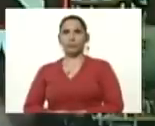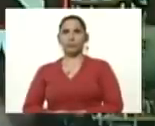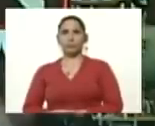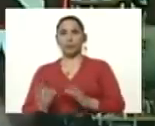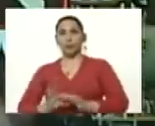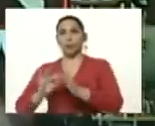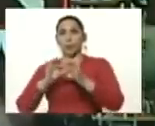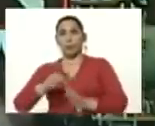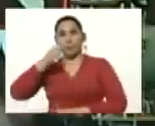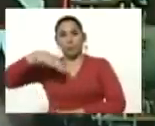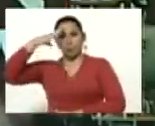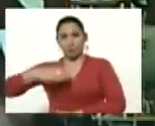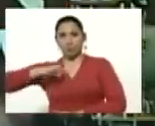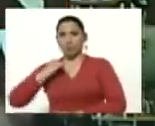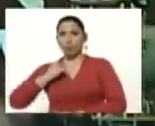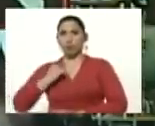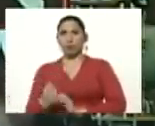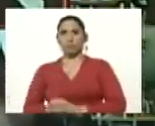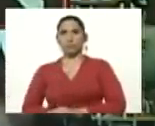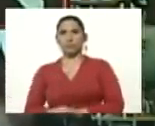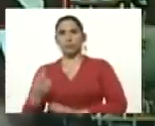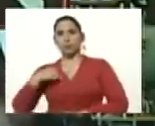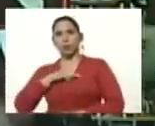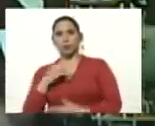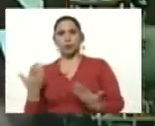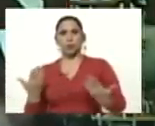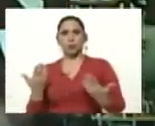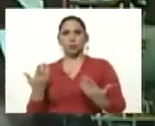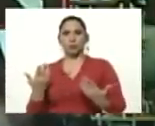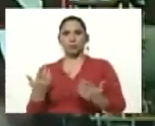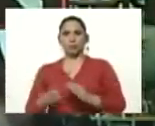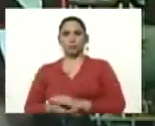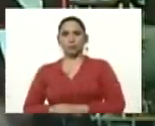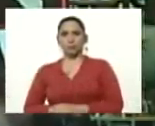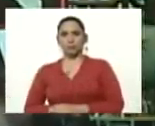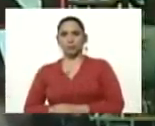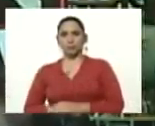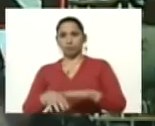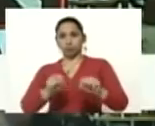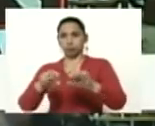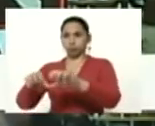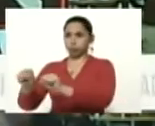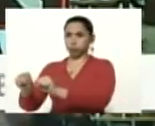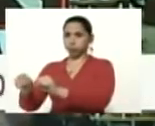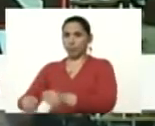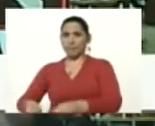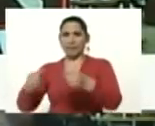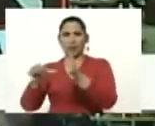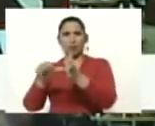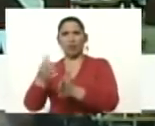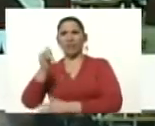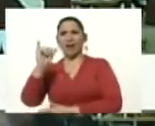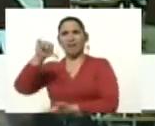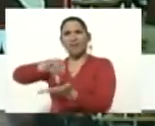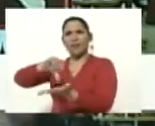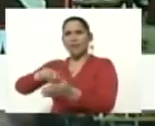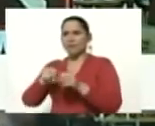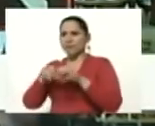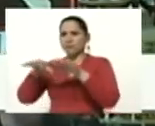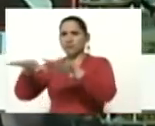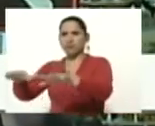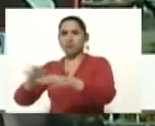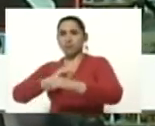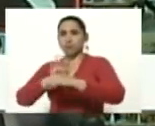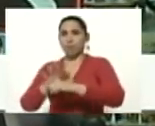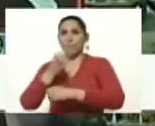unión cívico-militar-policial hemos logrado ocupar los mercados donde se han presentado los focos. En este